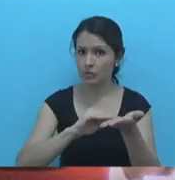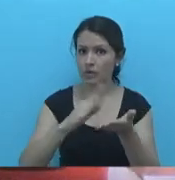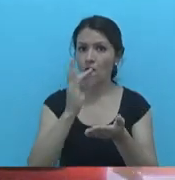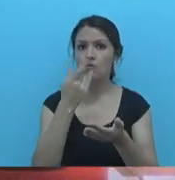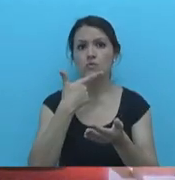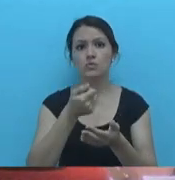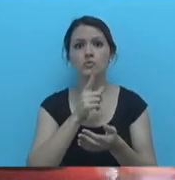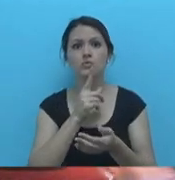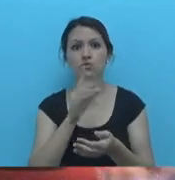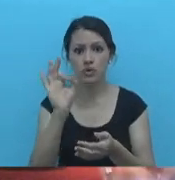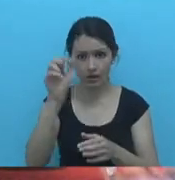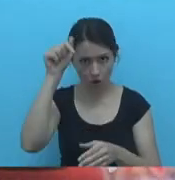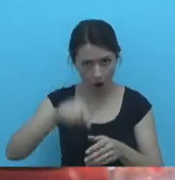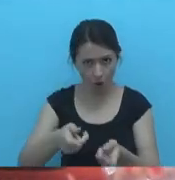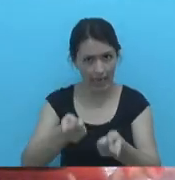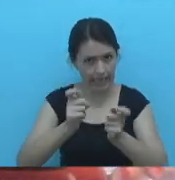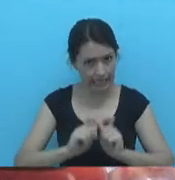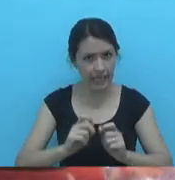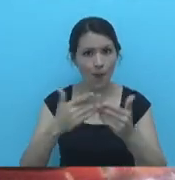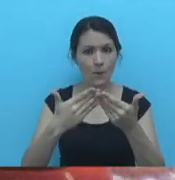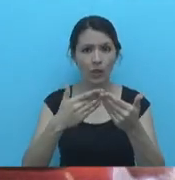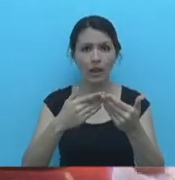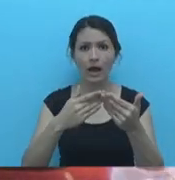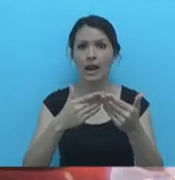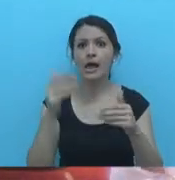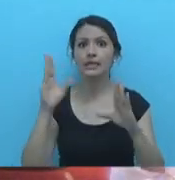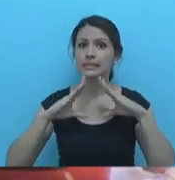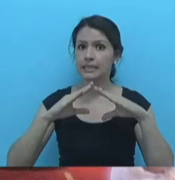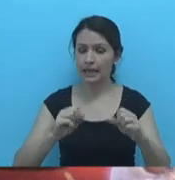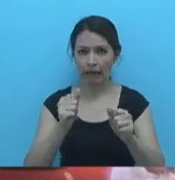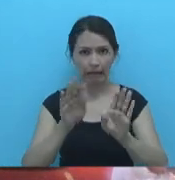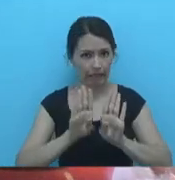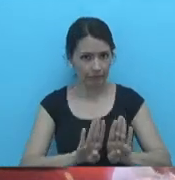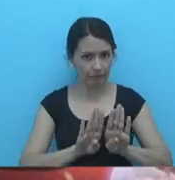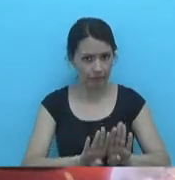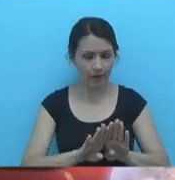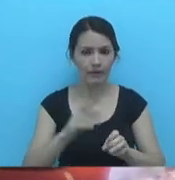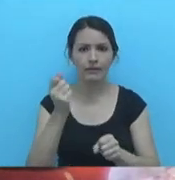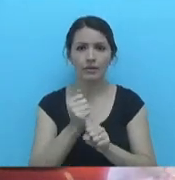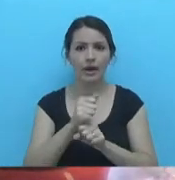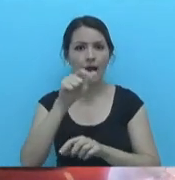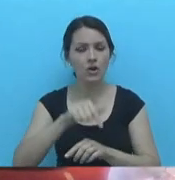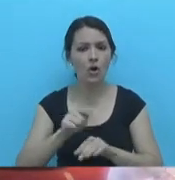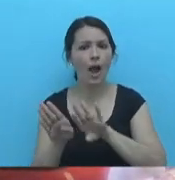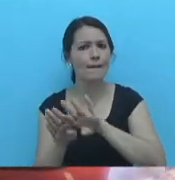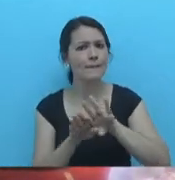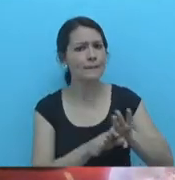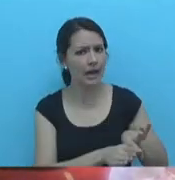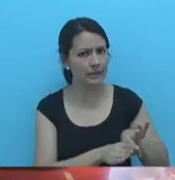es el que le estamos dando ingreso en este momento, para que se reserve por secretaría, para que lo podamos tratar sobre tabla, pero que tratemos en